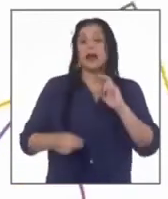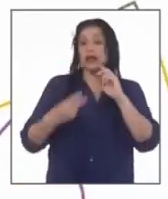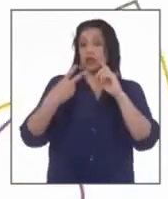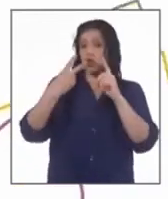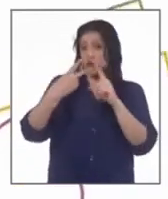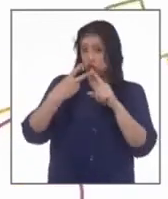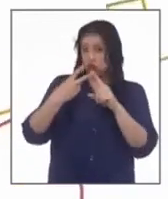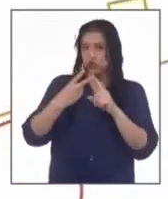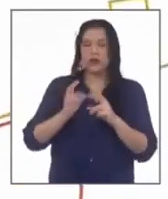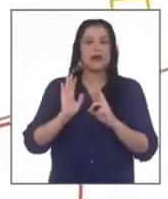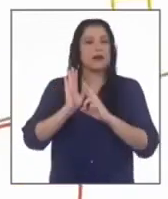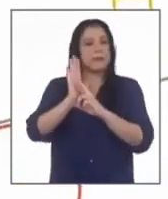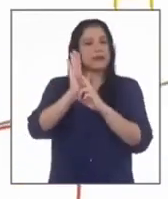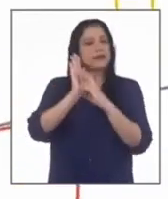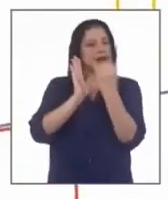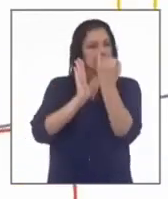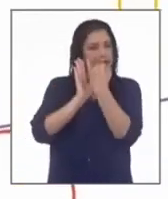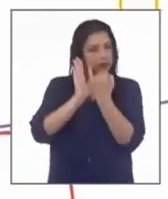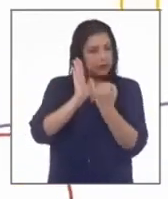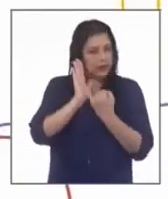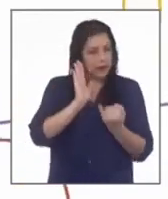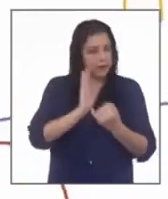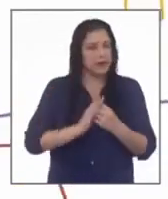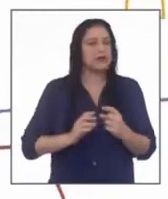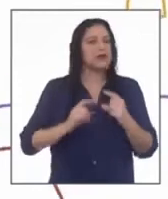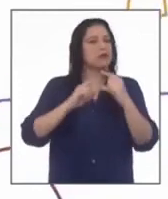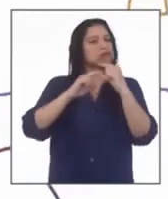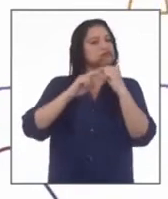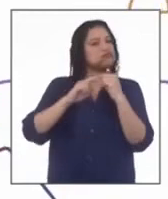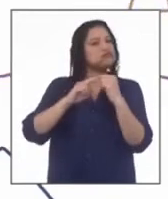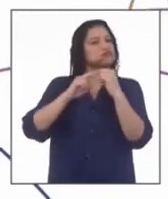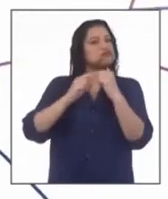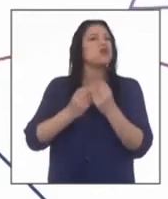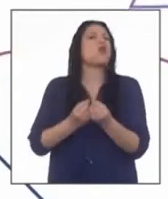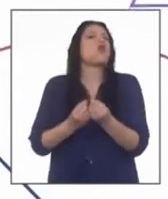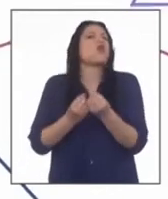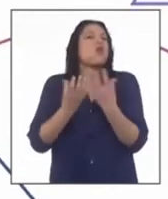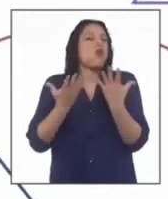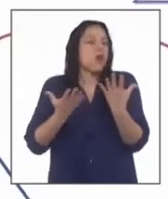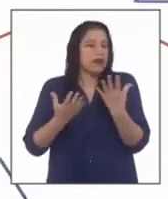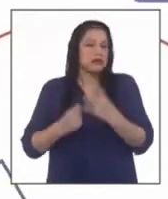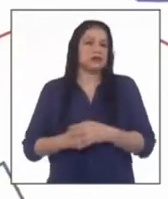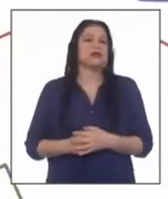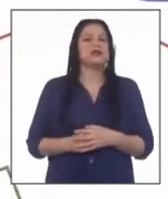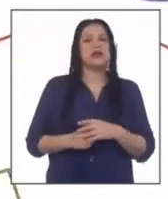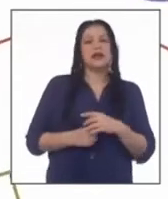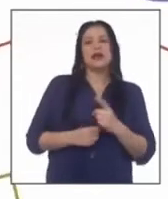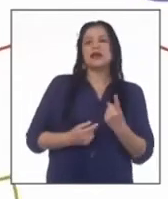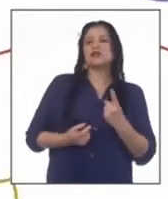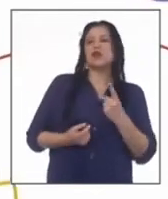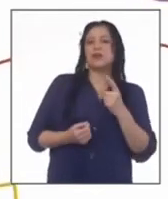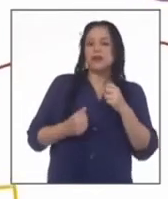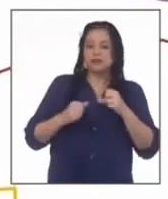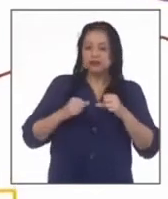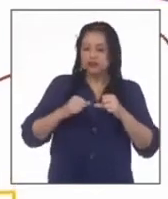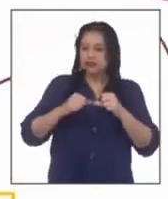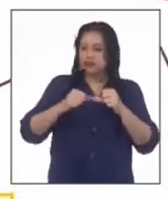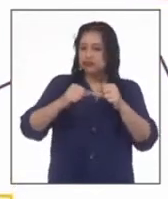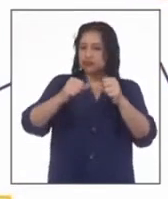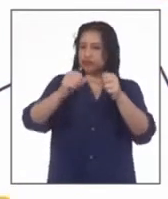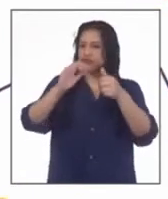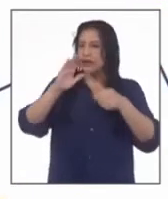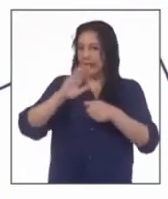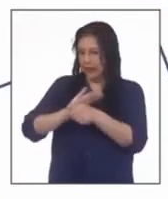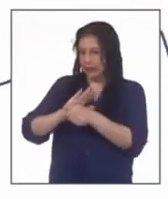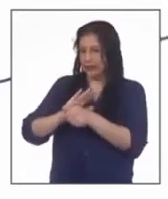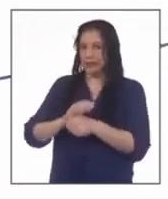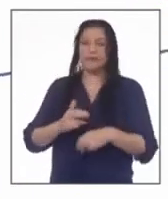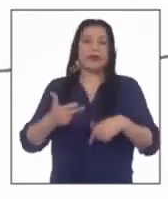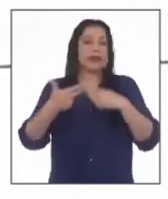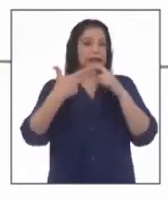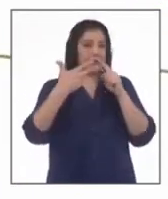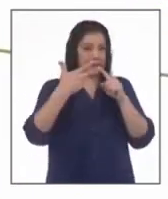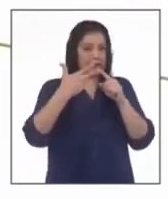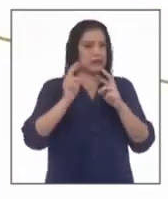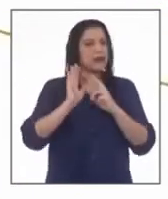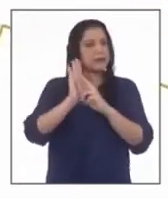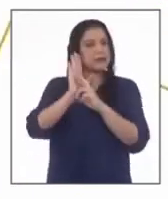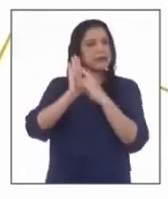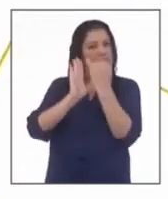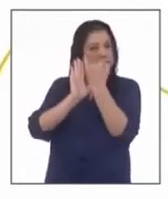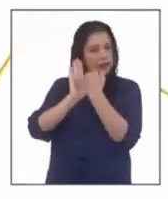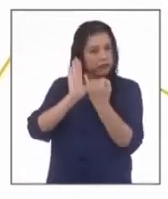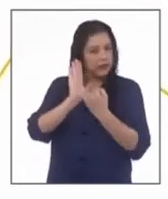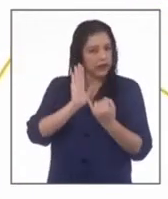2. Representa gráficamente la oscilación de los valores de saturación de oxígeno durante su permanencia en casa. 3.